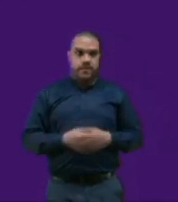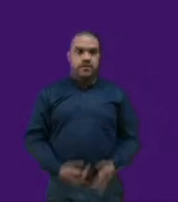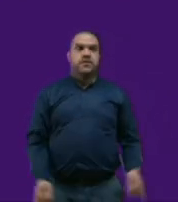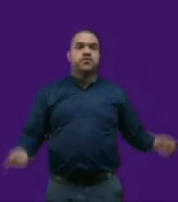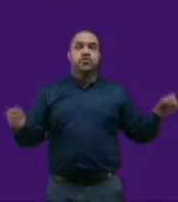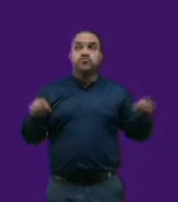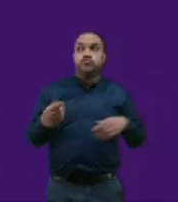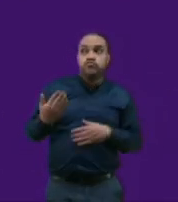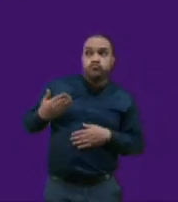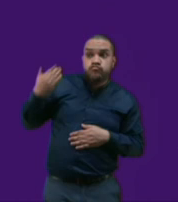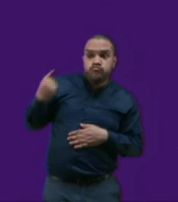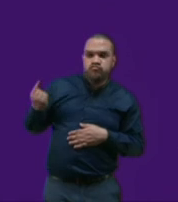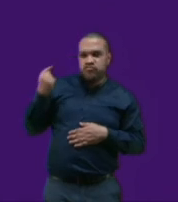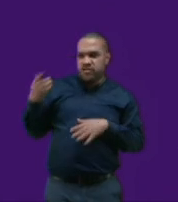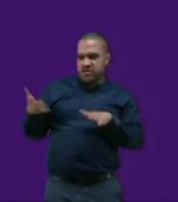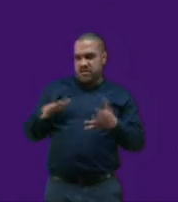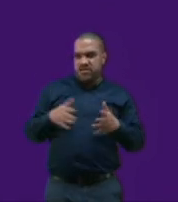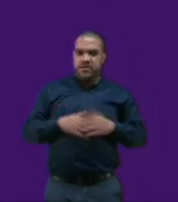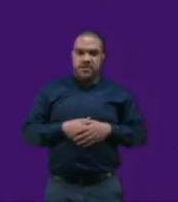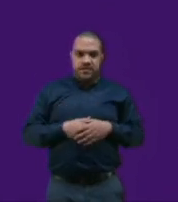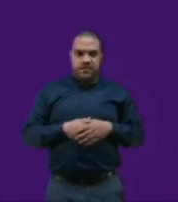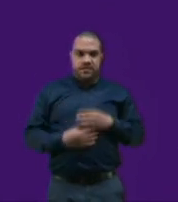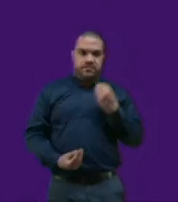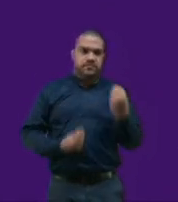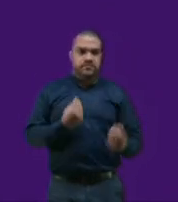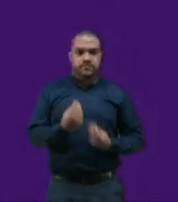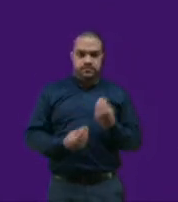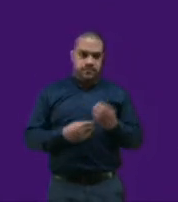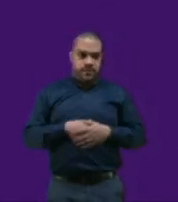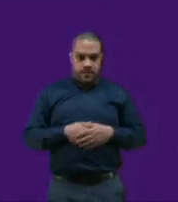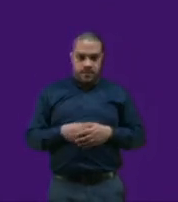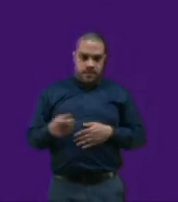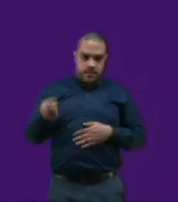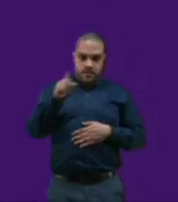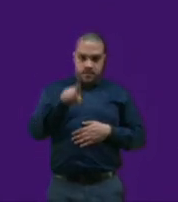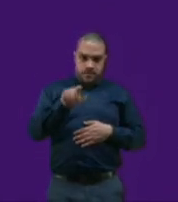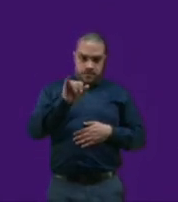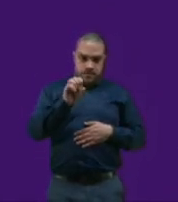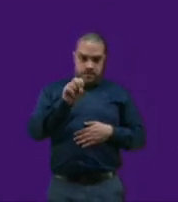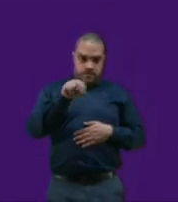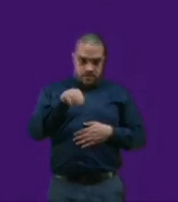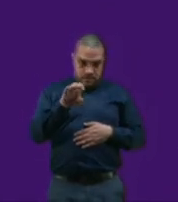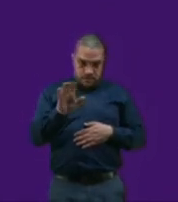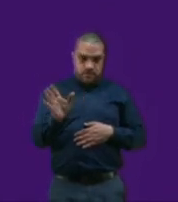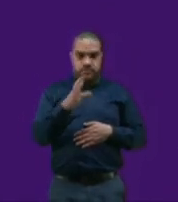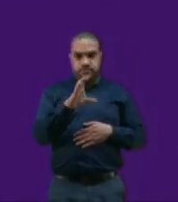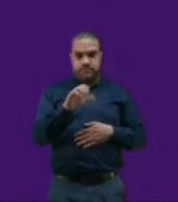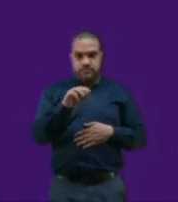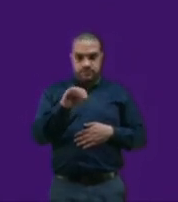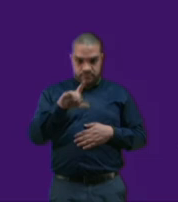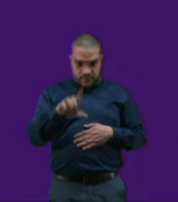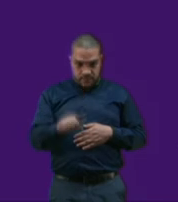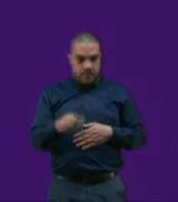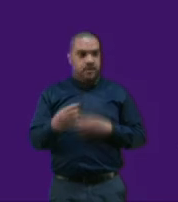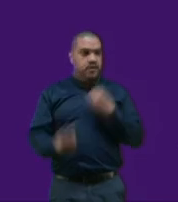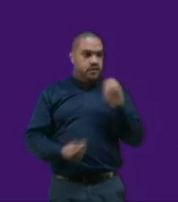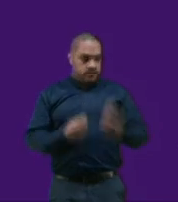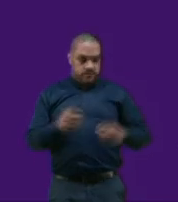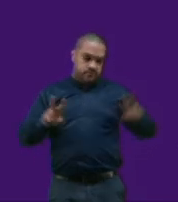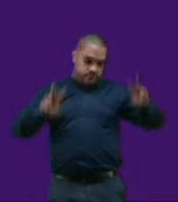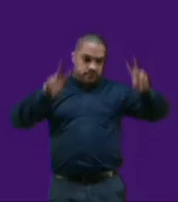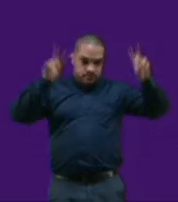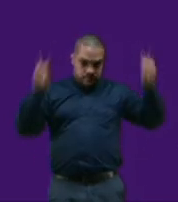conversación anterior hace un rato con Simón y con Camila, lo discutimos, es el tema